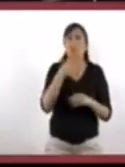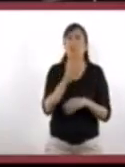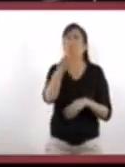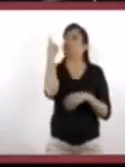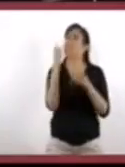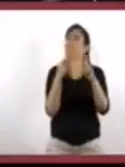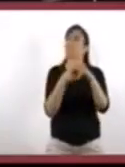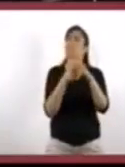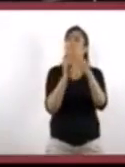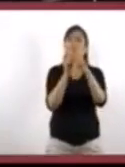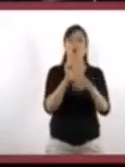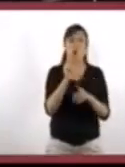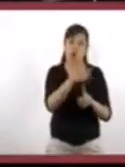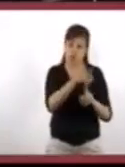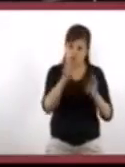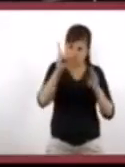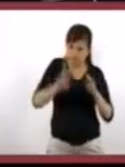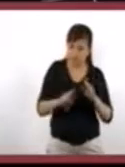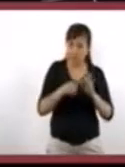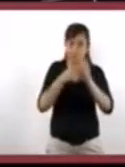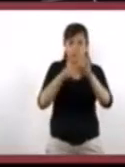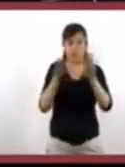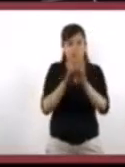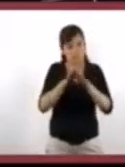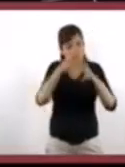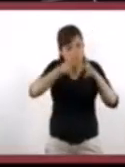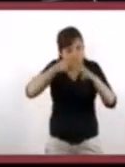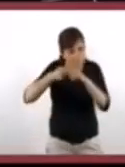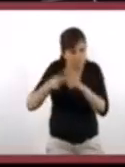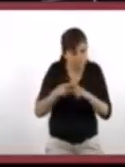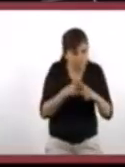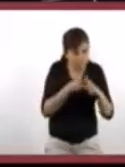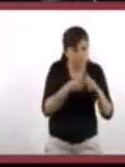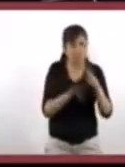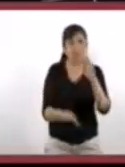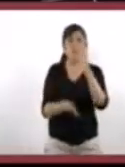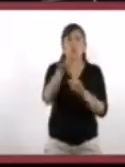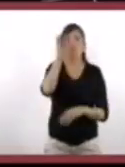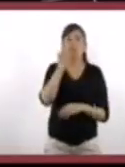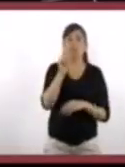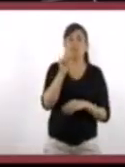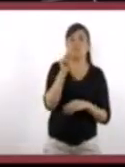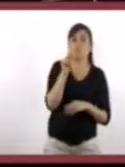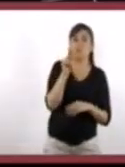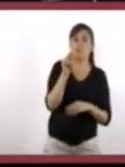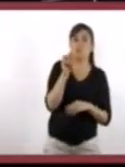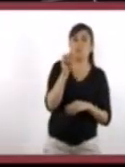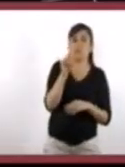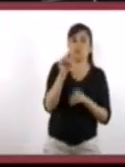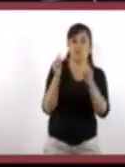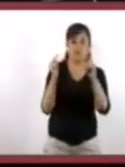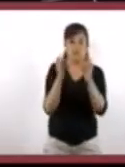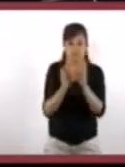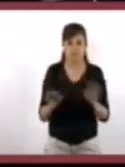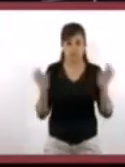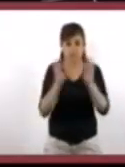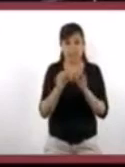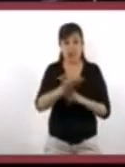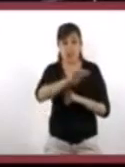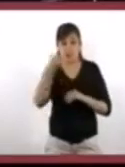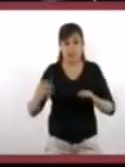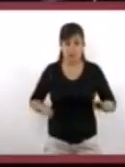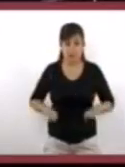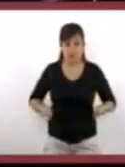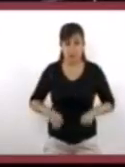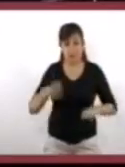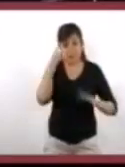útil. Bien, hay otras maneras de calcular el promedio o encontrar el valor típico o el valor de en medio. La otra manera